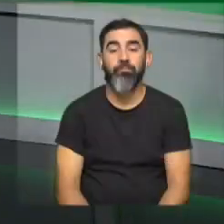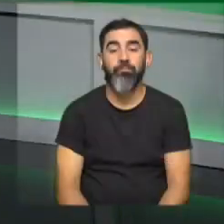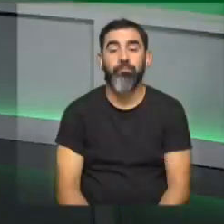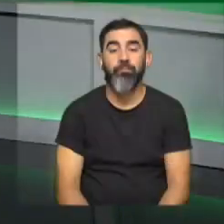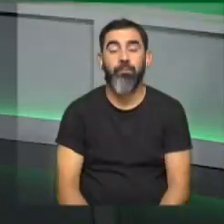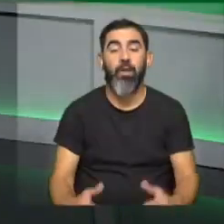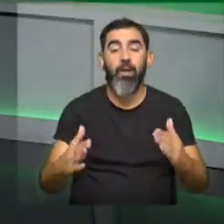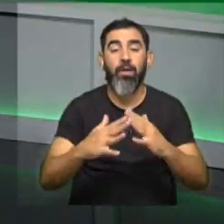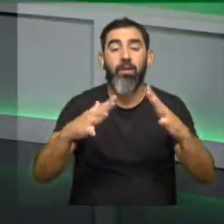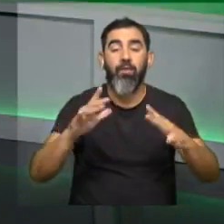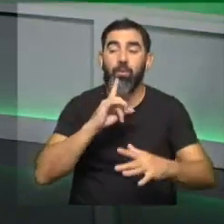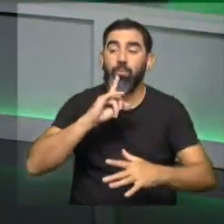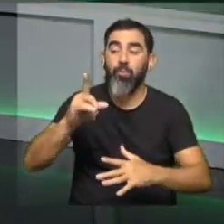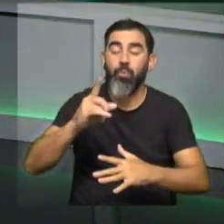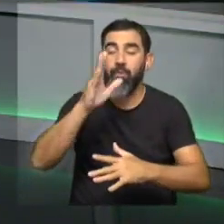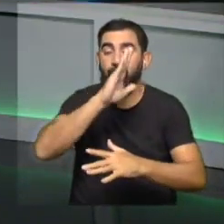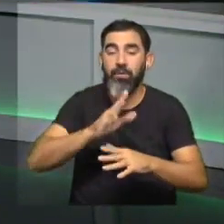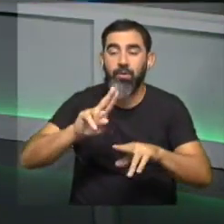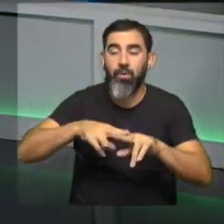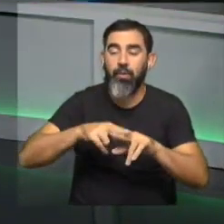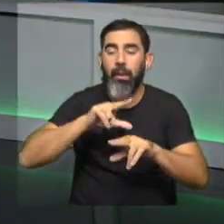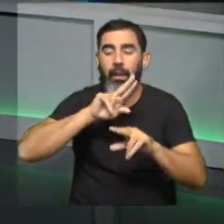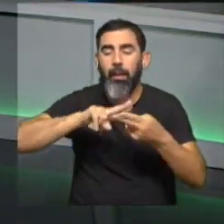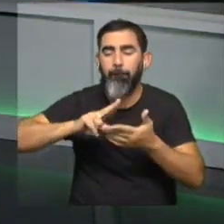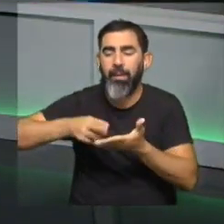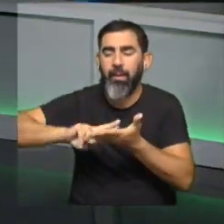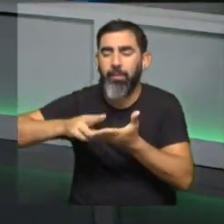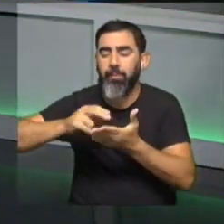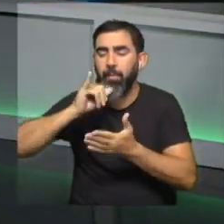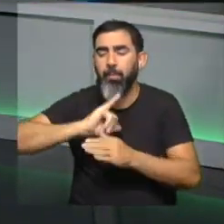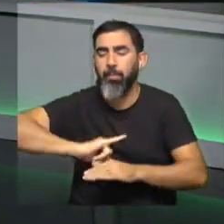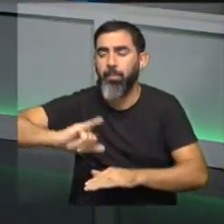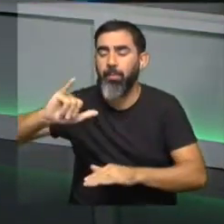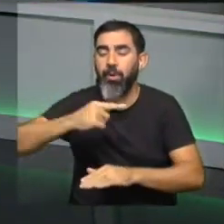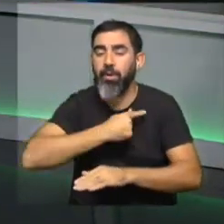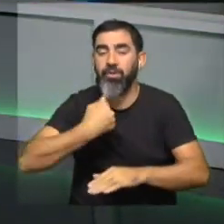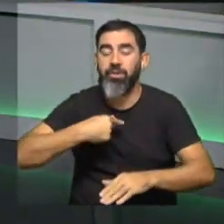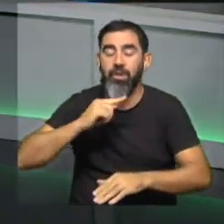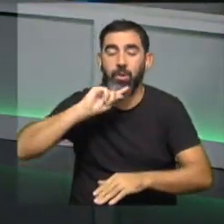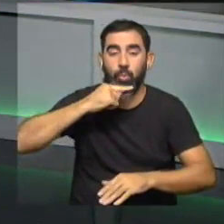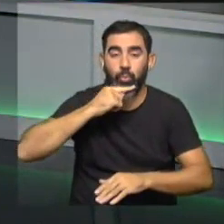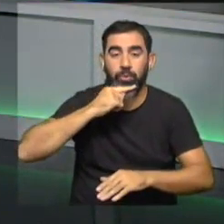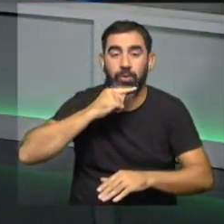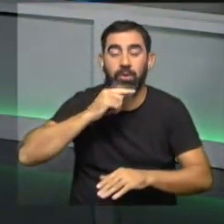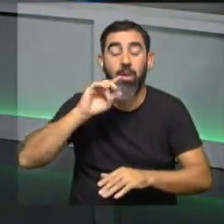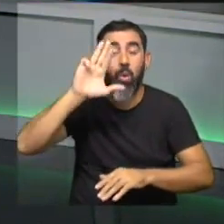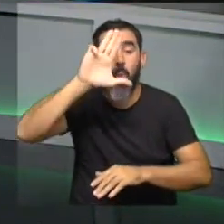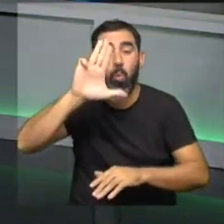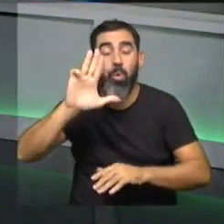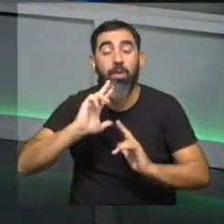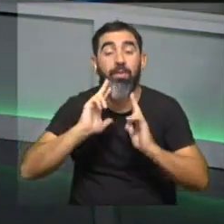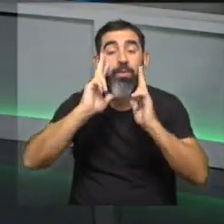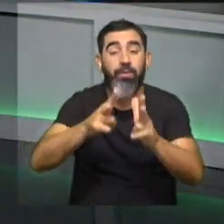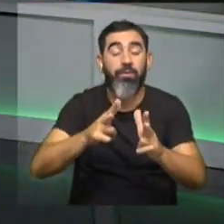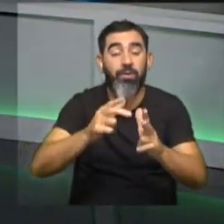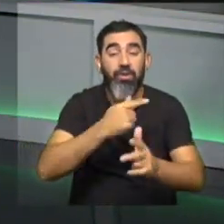La Casa Blanca acusó a Brasil de repetir como un loro la propaganda rusa y china sobre Ucrania luego que el presidente Lula da Silva afirmara